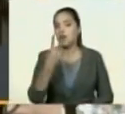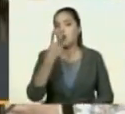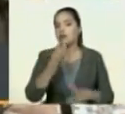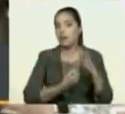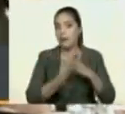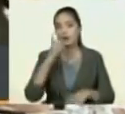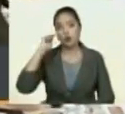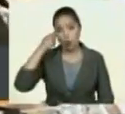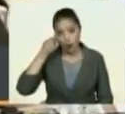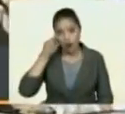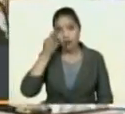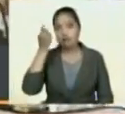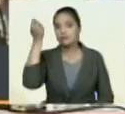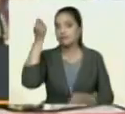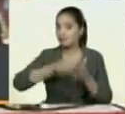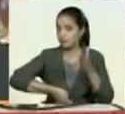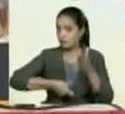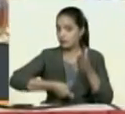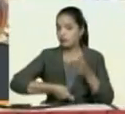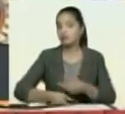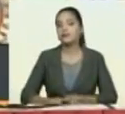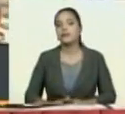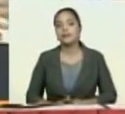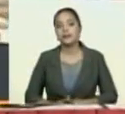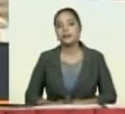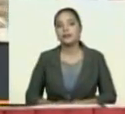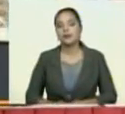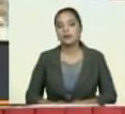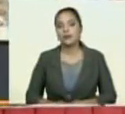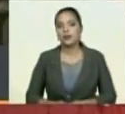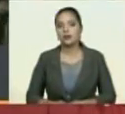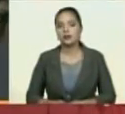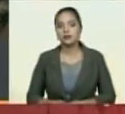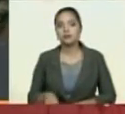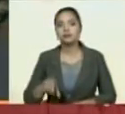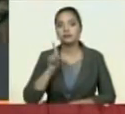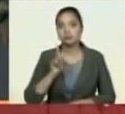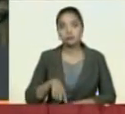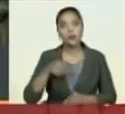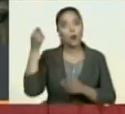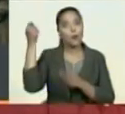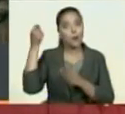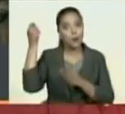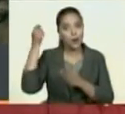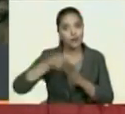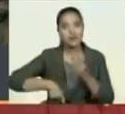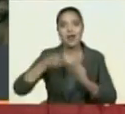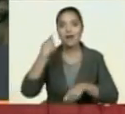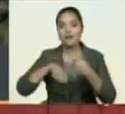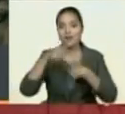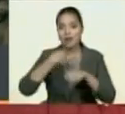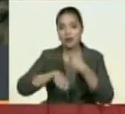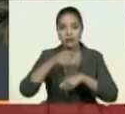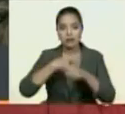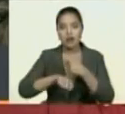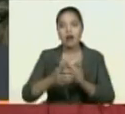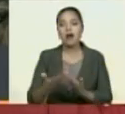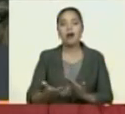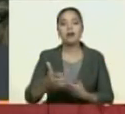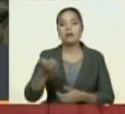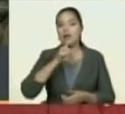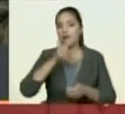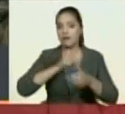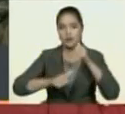está suspendido, así como también se prohíbe el expendio y distribución de